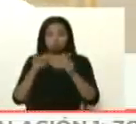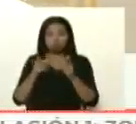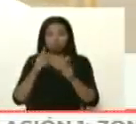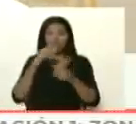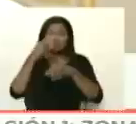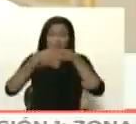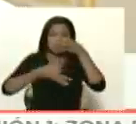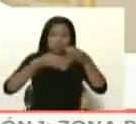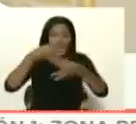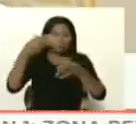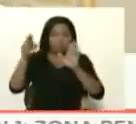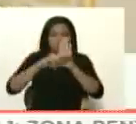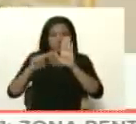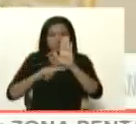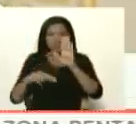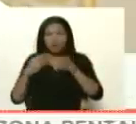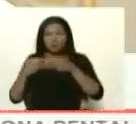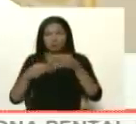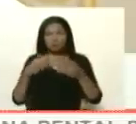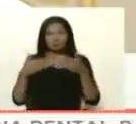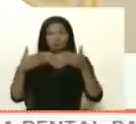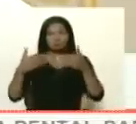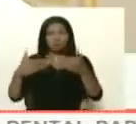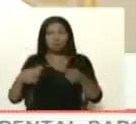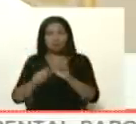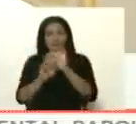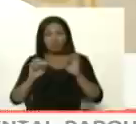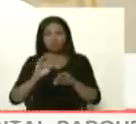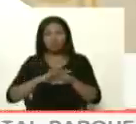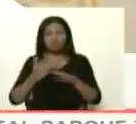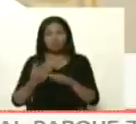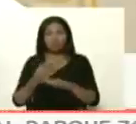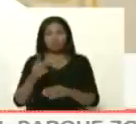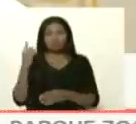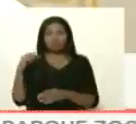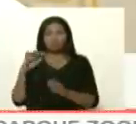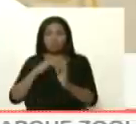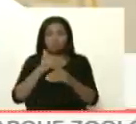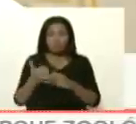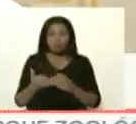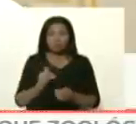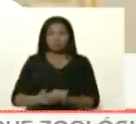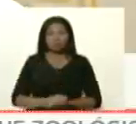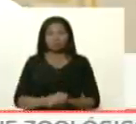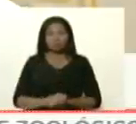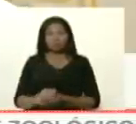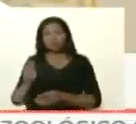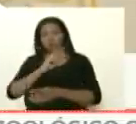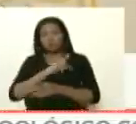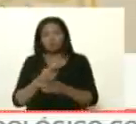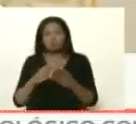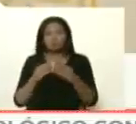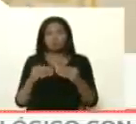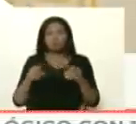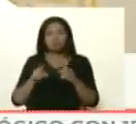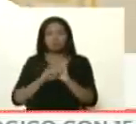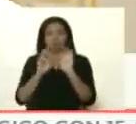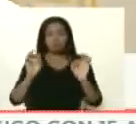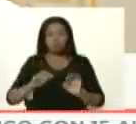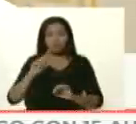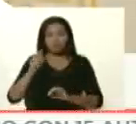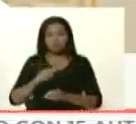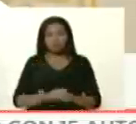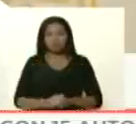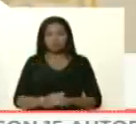paso lo que vamos a hacer de aquí en adelante, porque tenemos un plan para fortalecer aún más la aerolínea, para